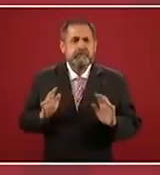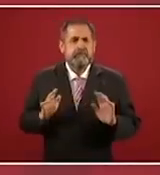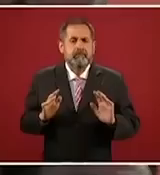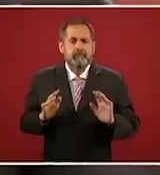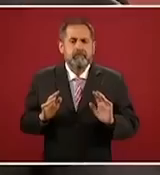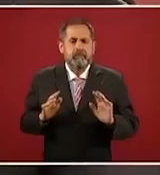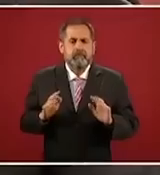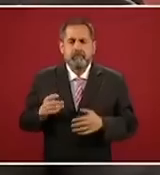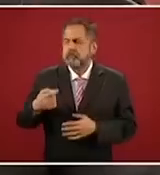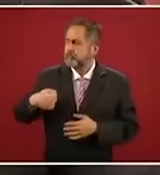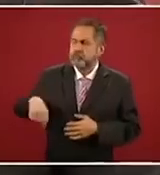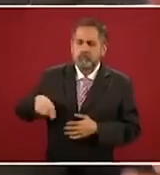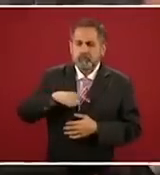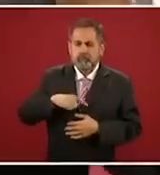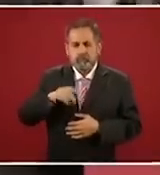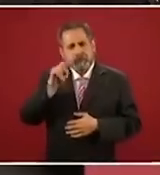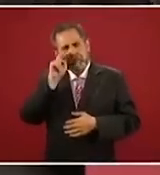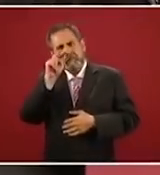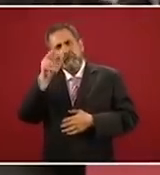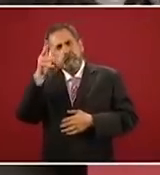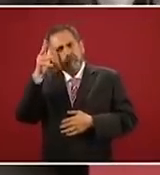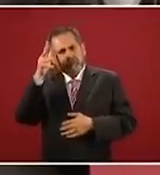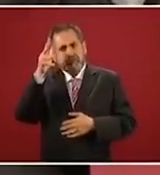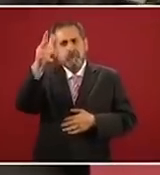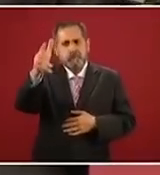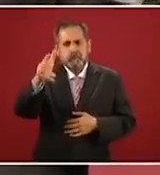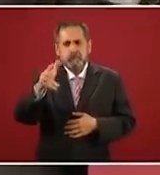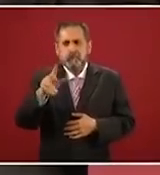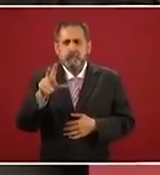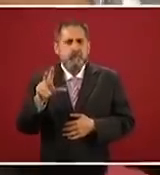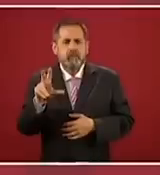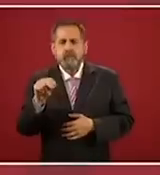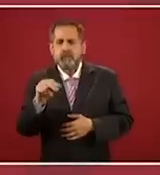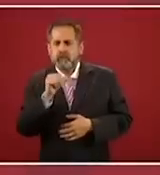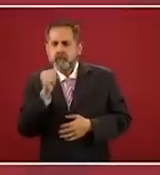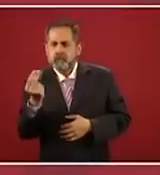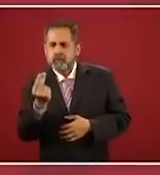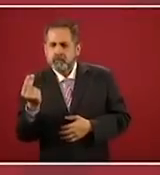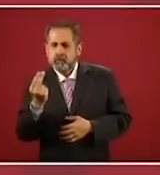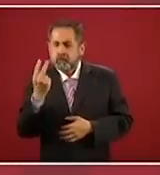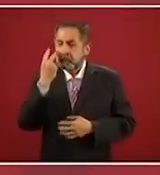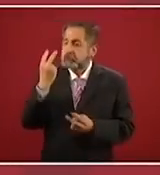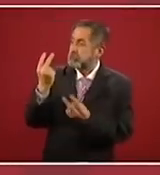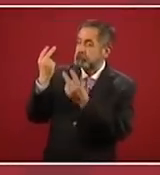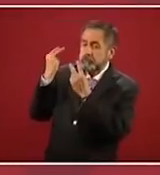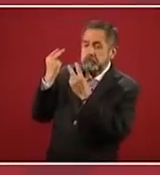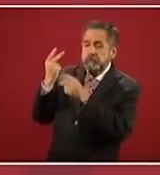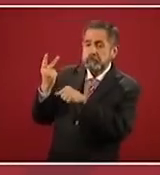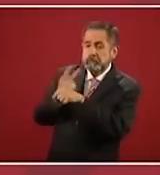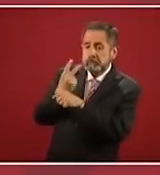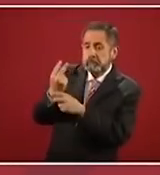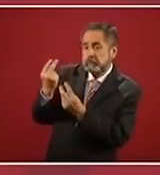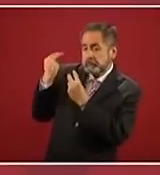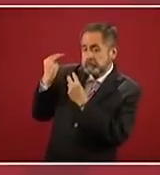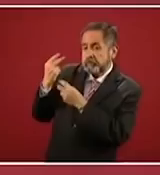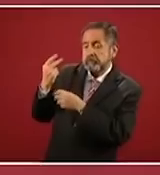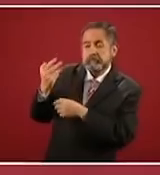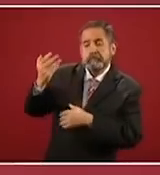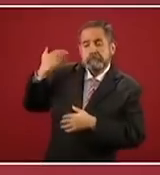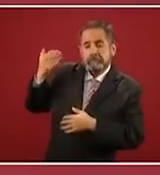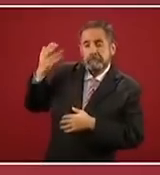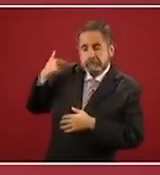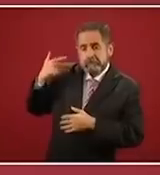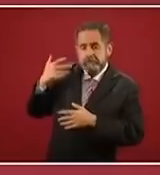de que teníamos que ver hacia adelante y no quedarnos anclados en el